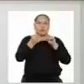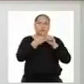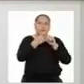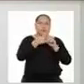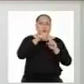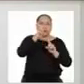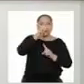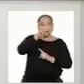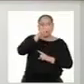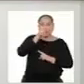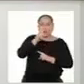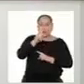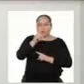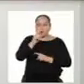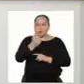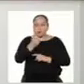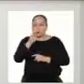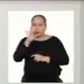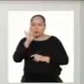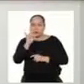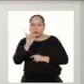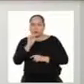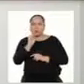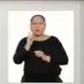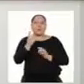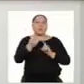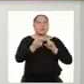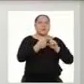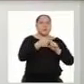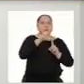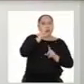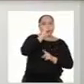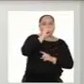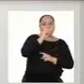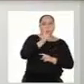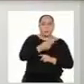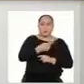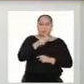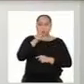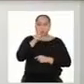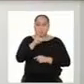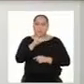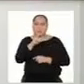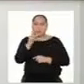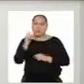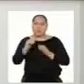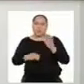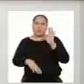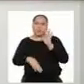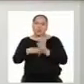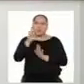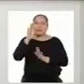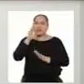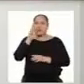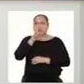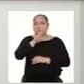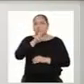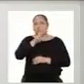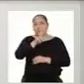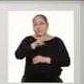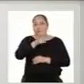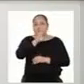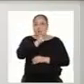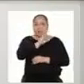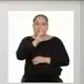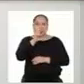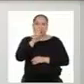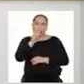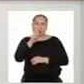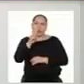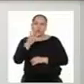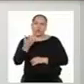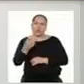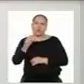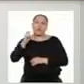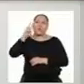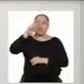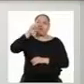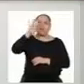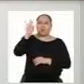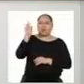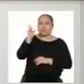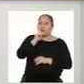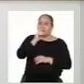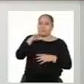,8 gramos y por 0,3 gramos, no resulte 72,4 y 27 gramos